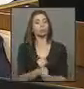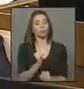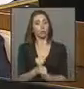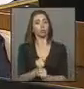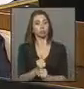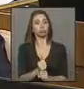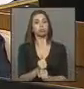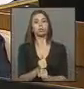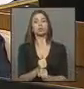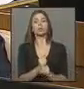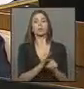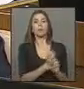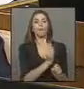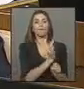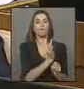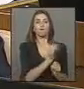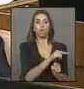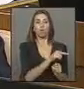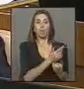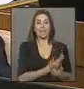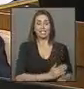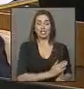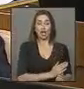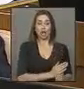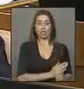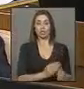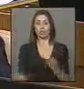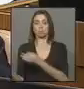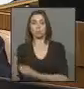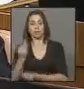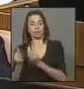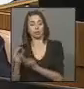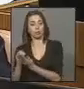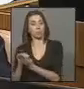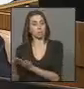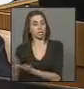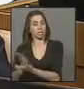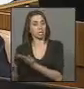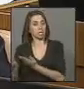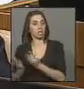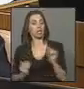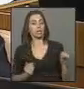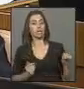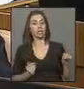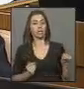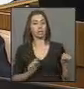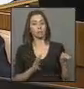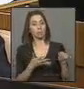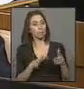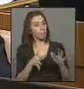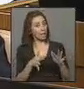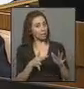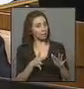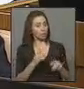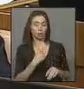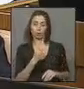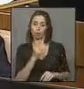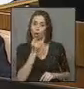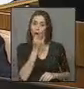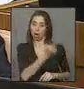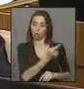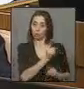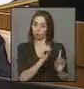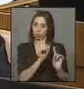trabajo, pero al alero de esta fundación me han llegado antecedentes bastante claros de que habrían eventualmente, eventualmente, no estoy acusando